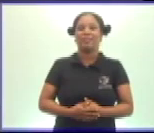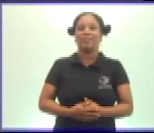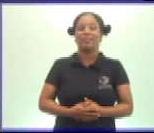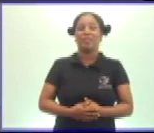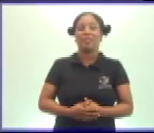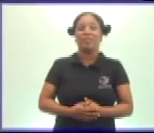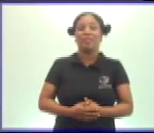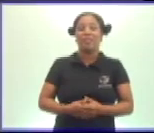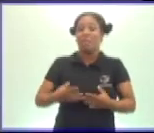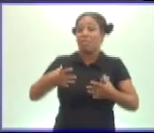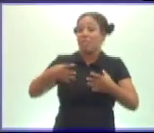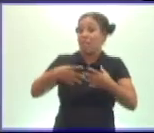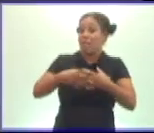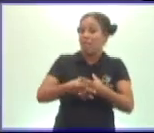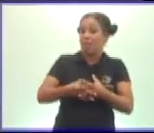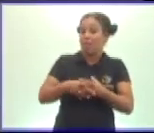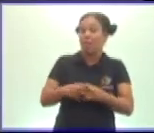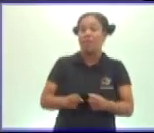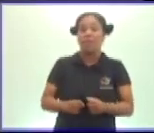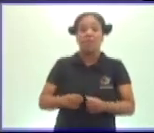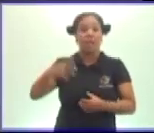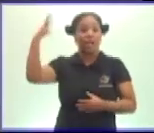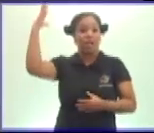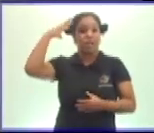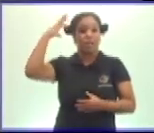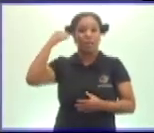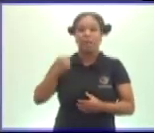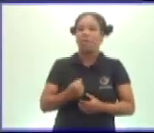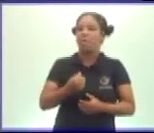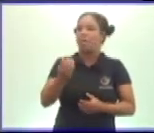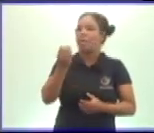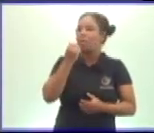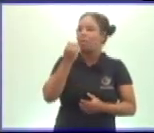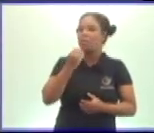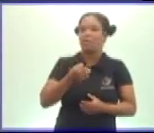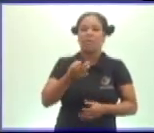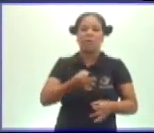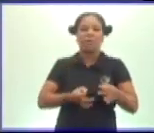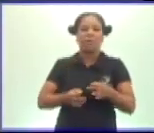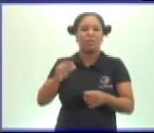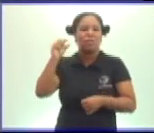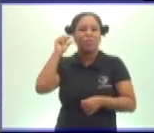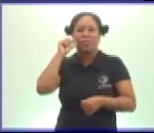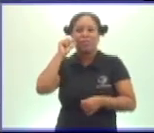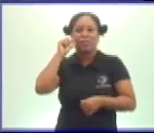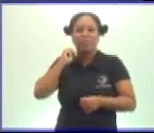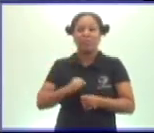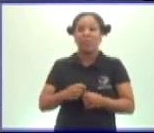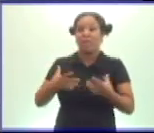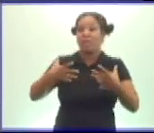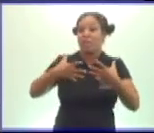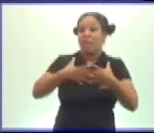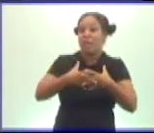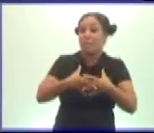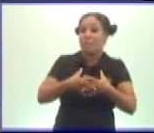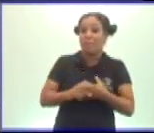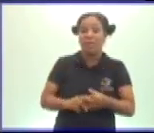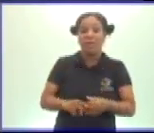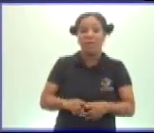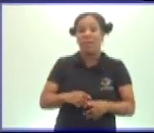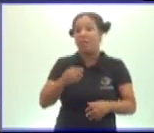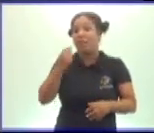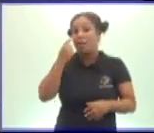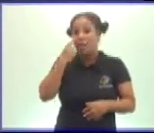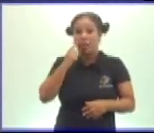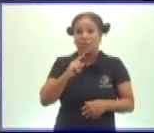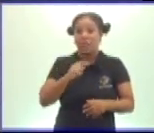Desde las mezclas que bañan y alimentan a nuestras células más pequeñas hasta la mezcla homogénea que es el mar, que cubre las